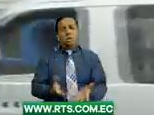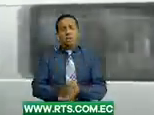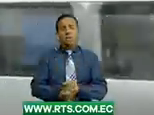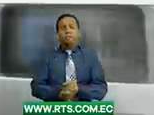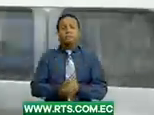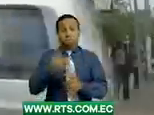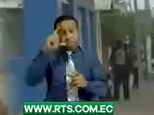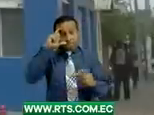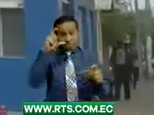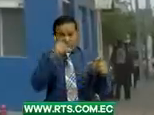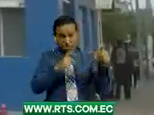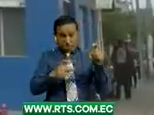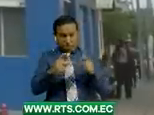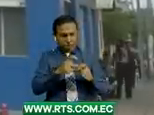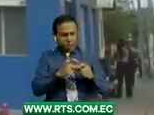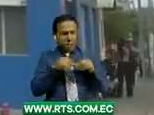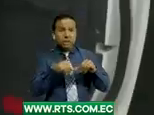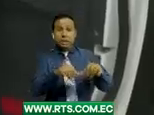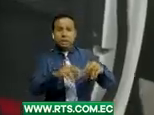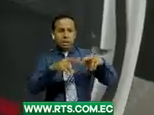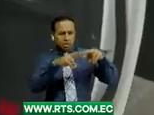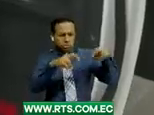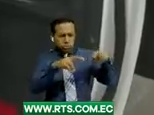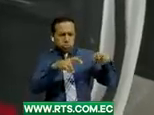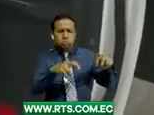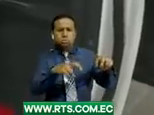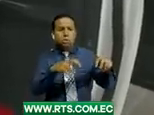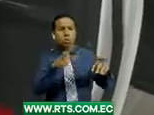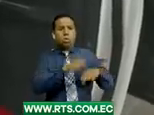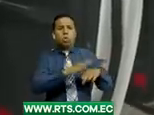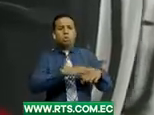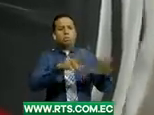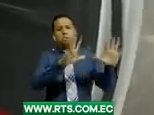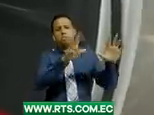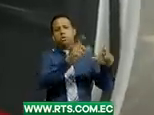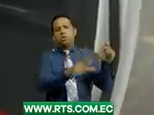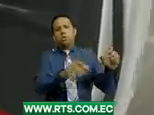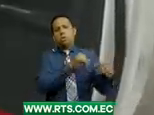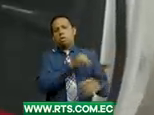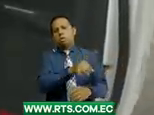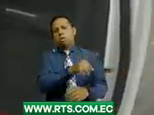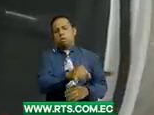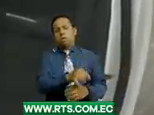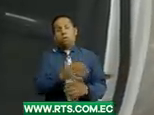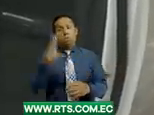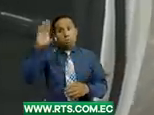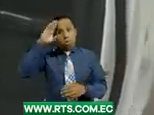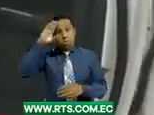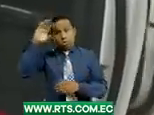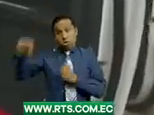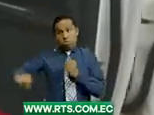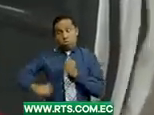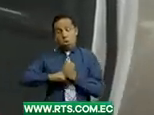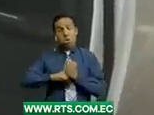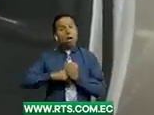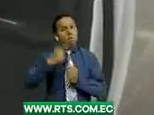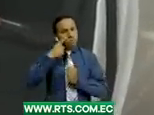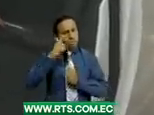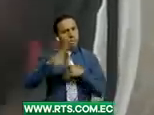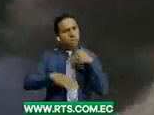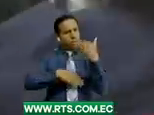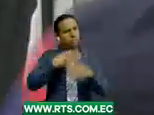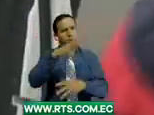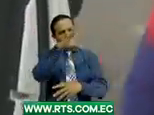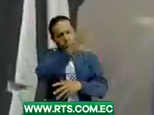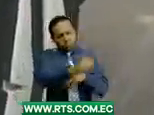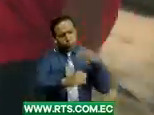la investigación de esta violación grupal y con la colaboración de la policía se espera que en las próximas horas se pueda capturar a los